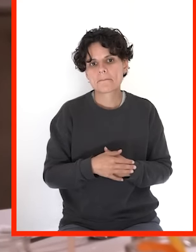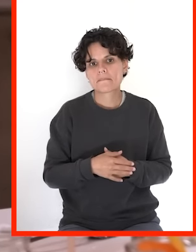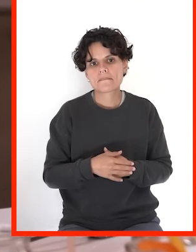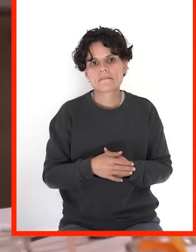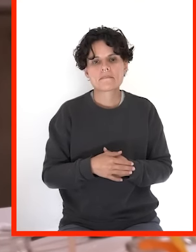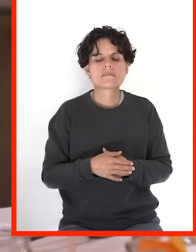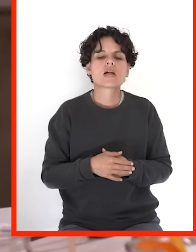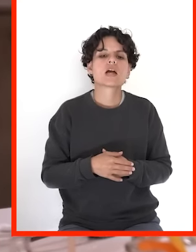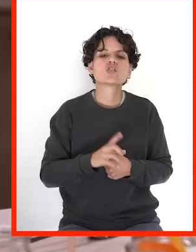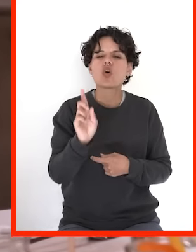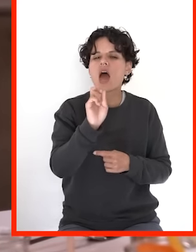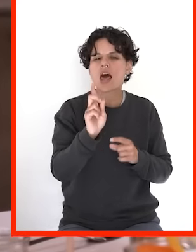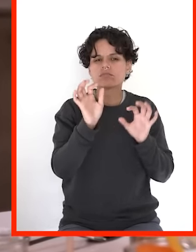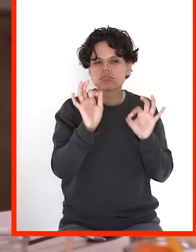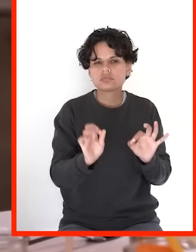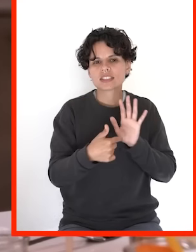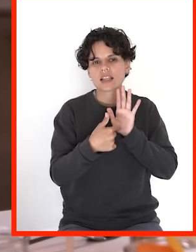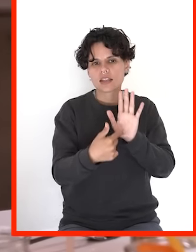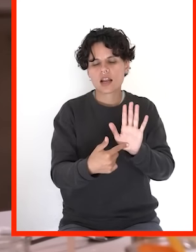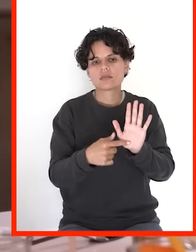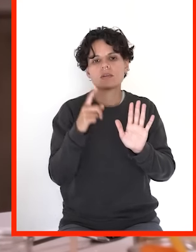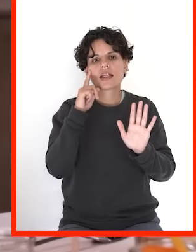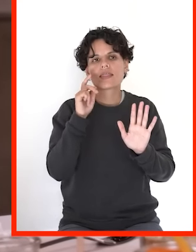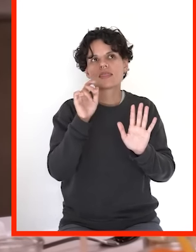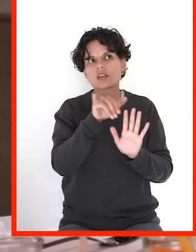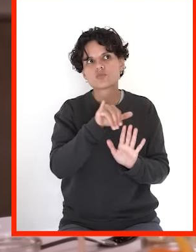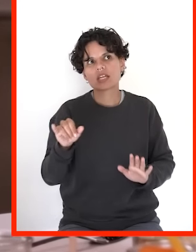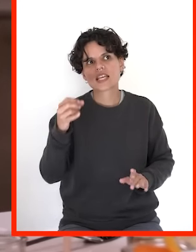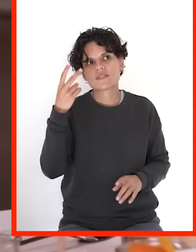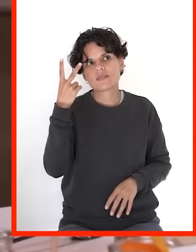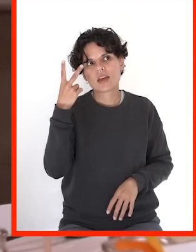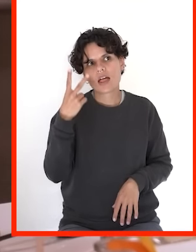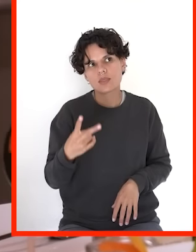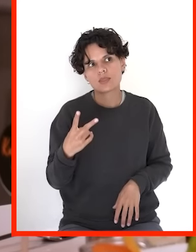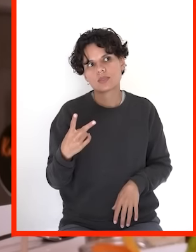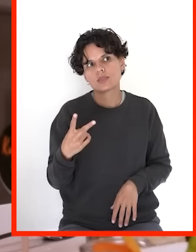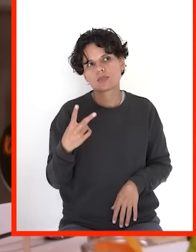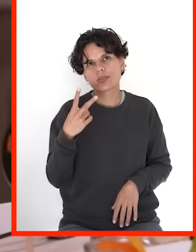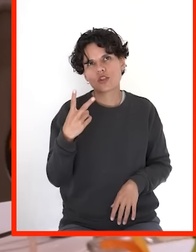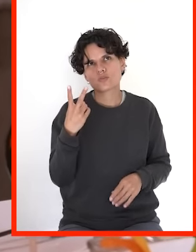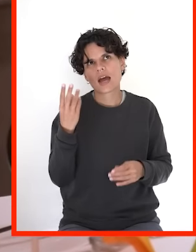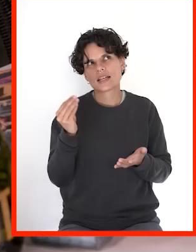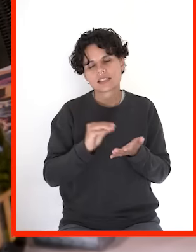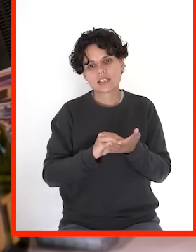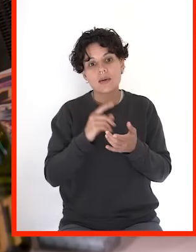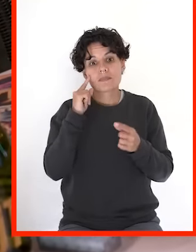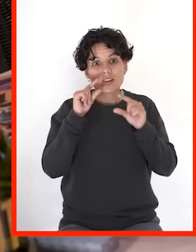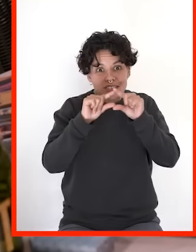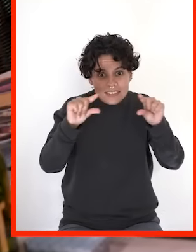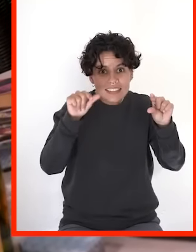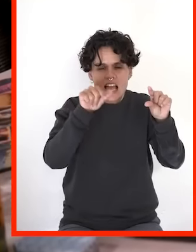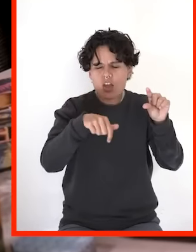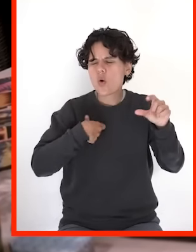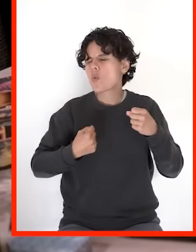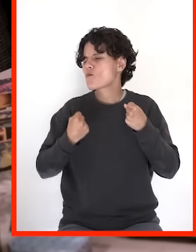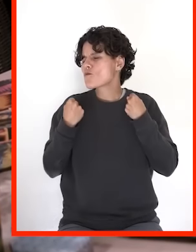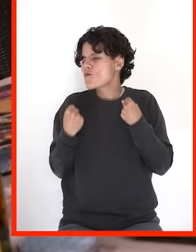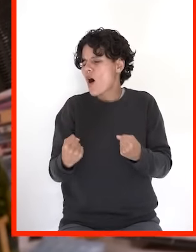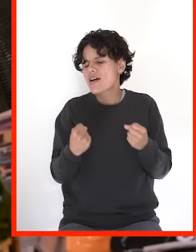central. Habían dos shows después de ellos. Que se suponía más connotado. Pero ellos la rompieron. Sí, bueno, los